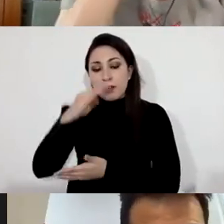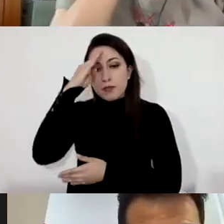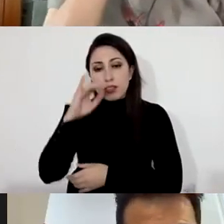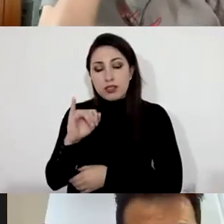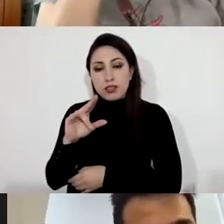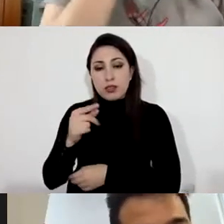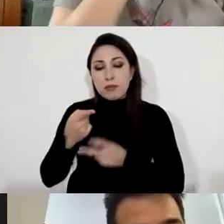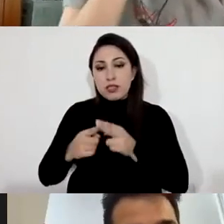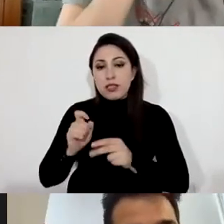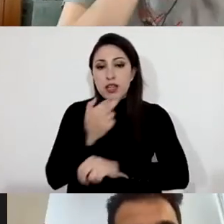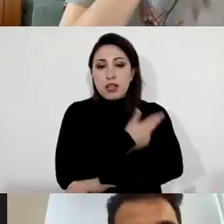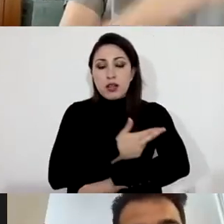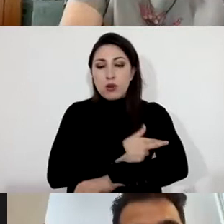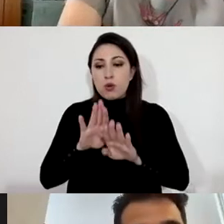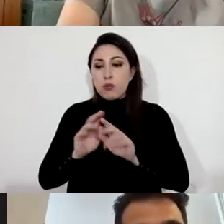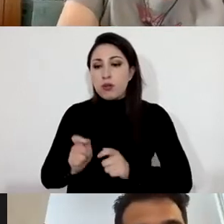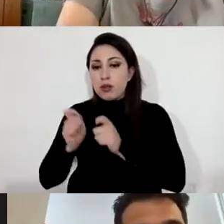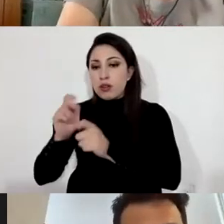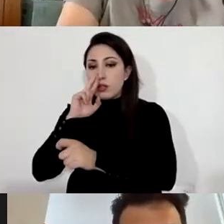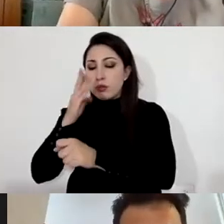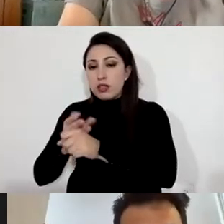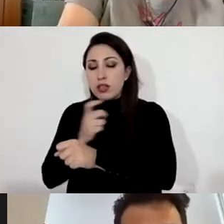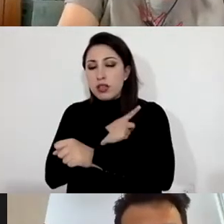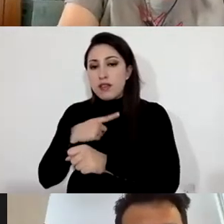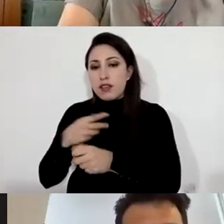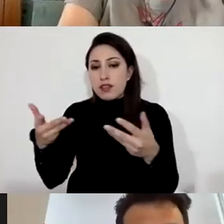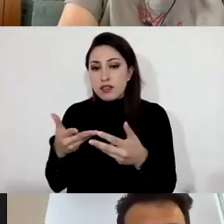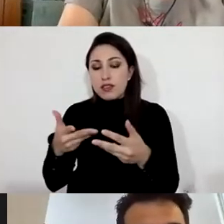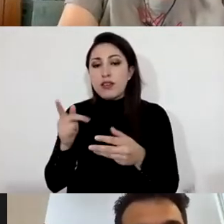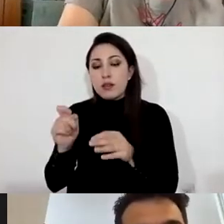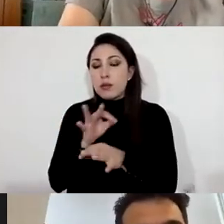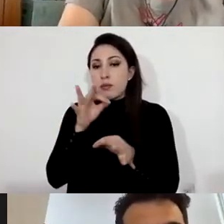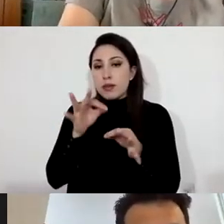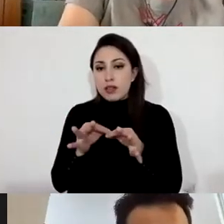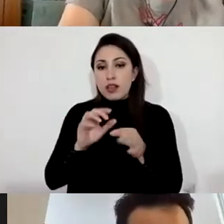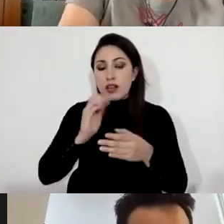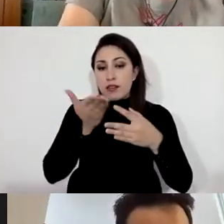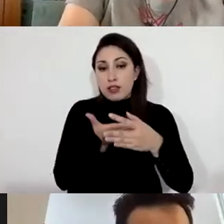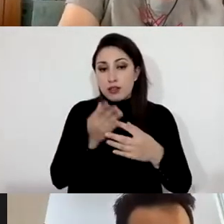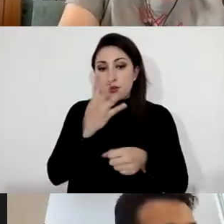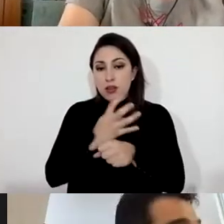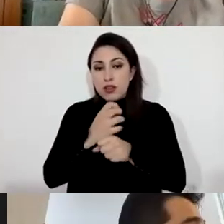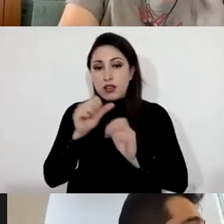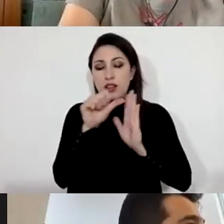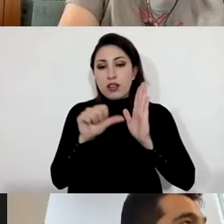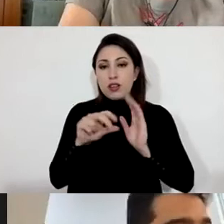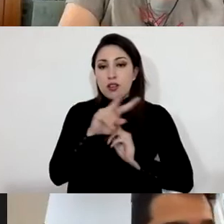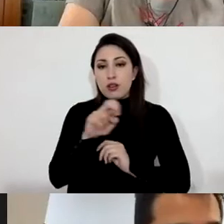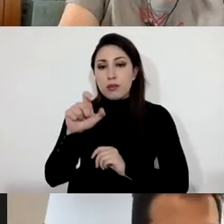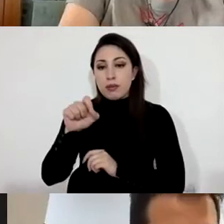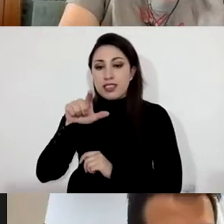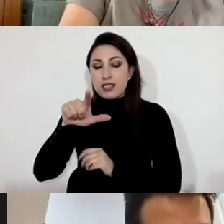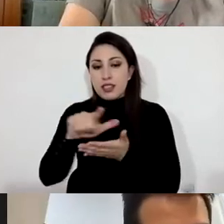el procedimiento de responsabilidad administrativa que corresponda, en cumplimiento de la fracción cuarta del artículo 217 de la